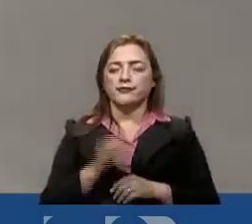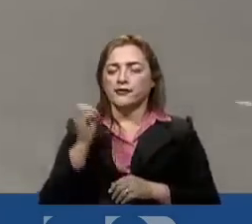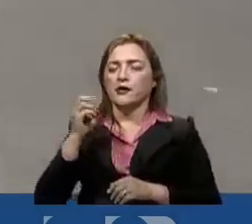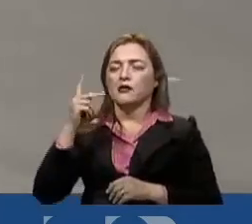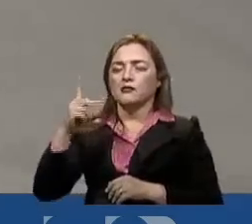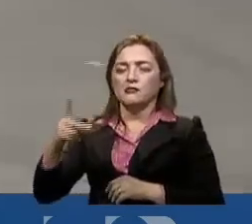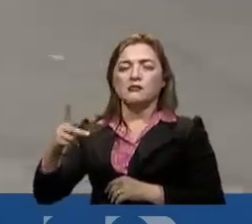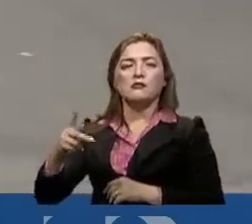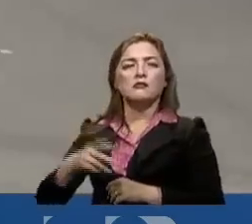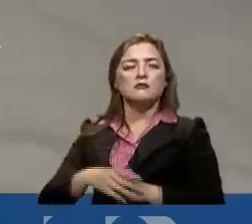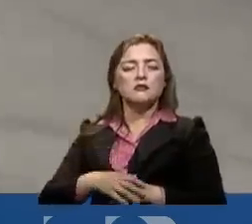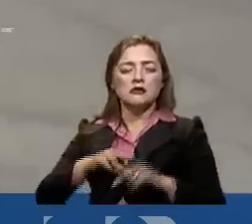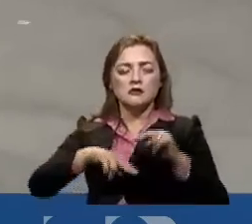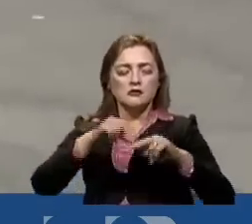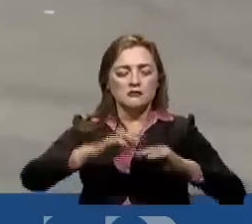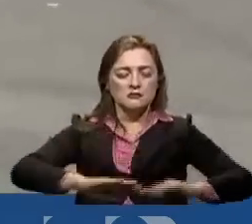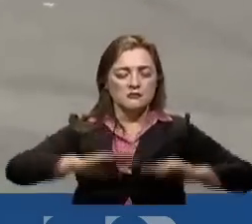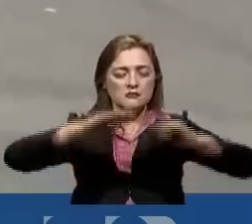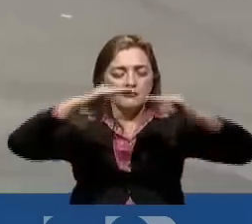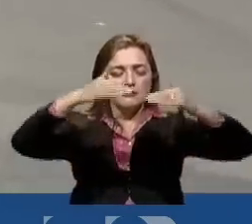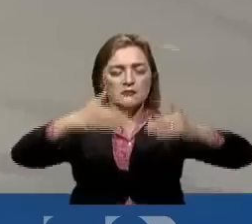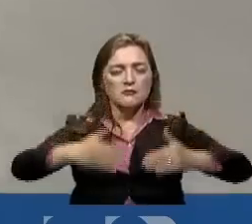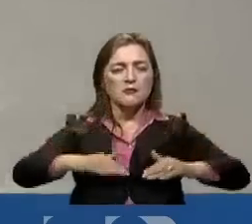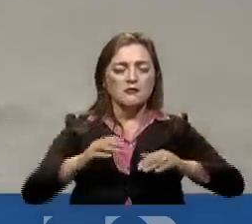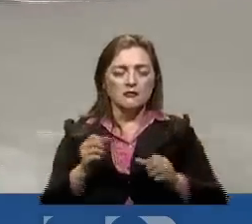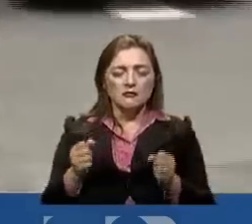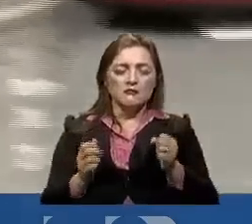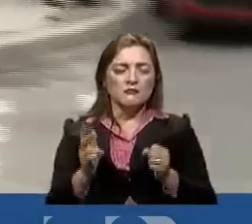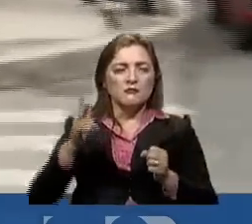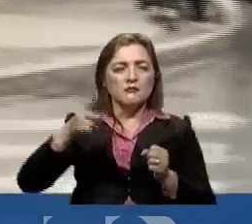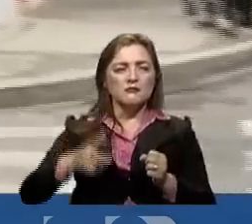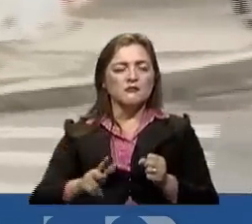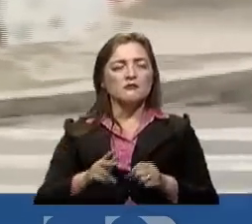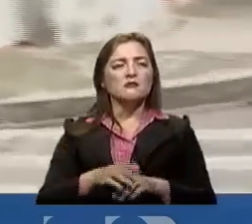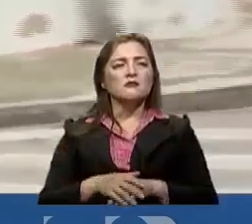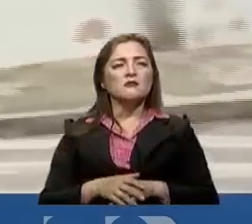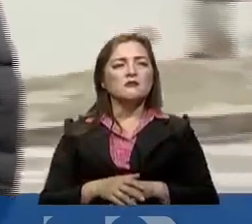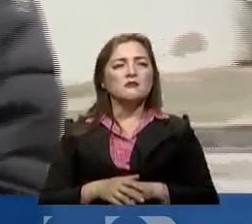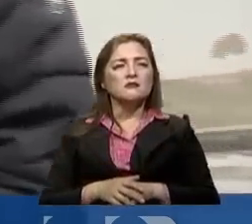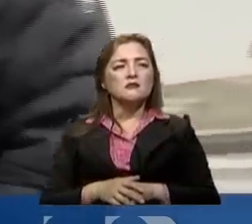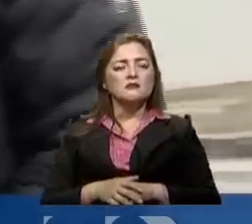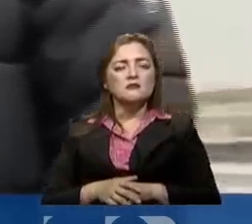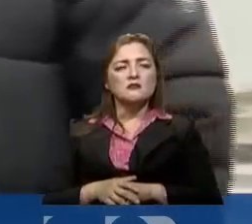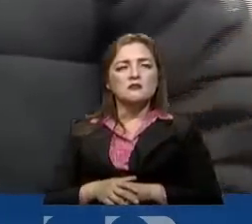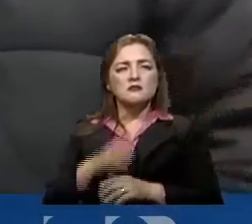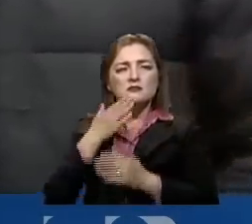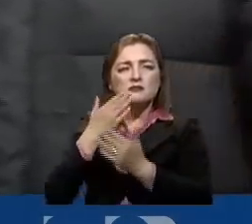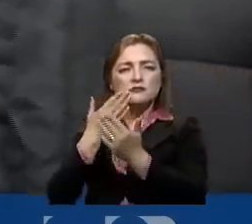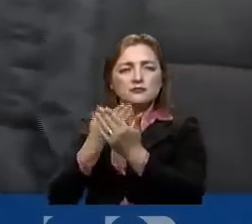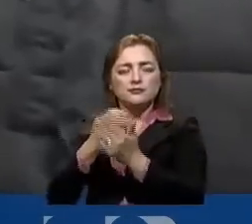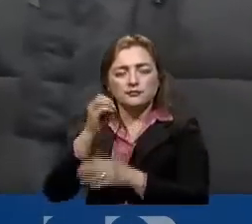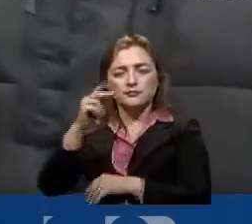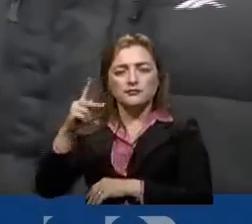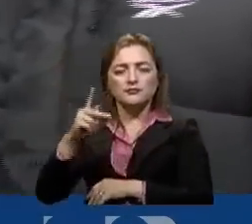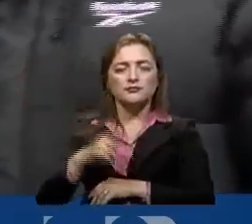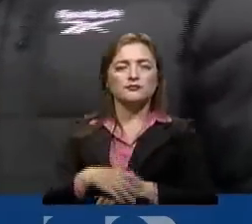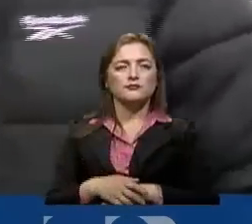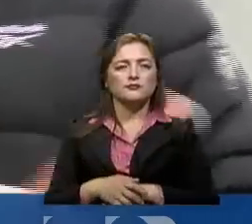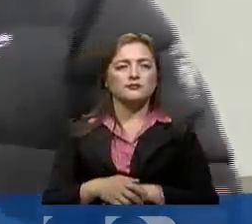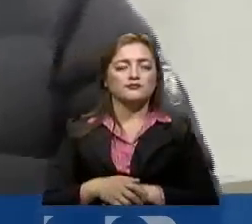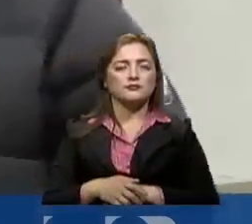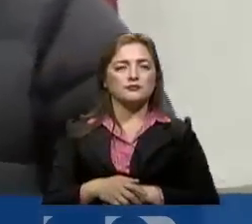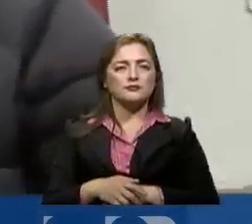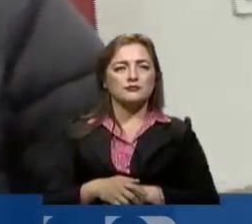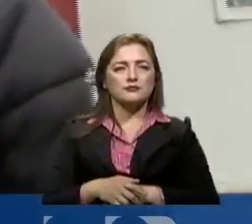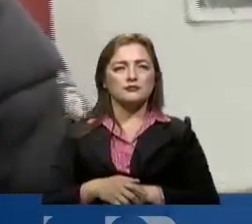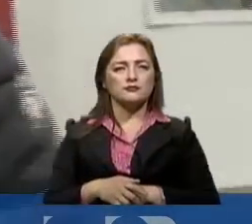hacer el rompe velocidades porque nosotros no podemos vivir en esta. Gracias a la vecina por contarnos su denuncia,